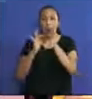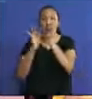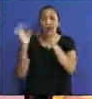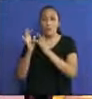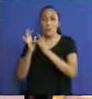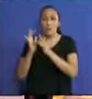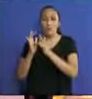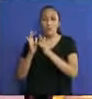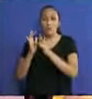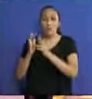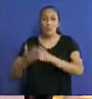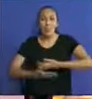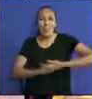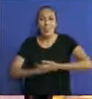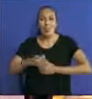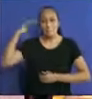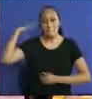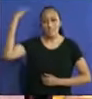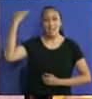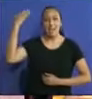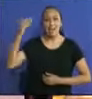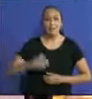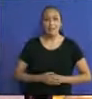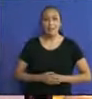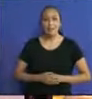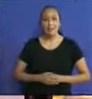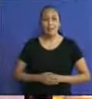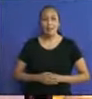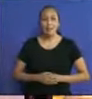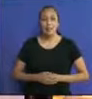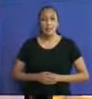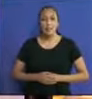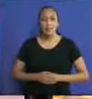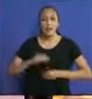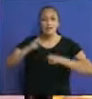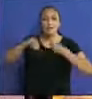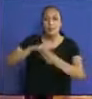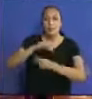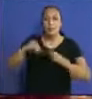Jesús Niño! ¡Viva la Sagrada Familia de Nazaret!